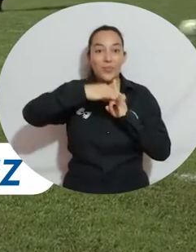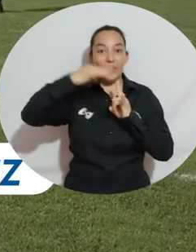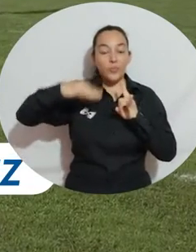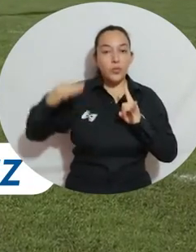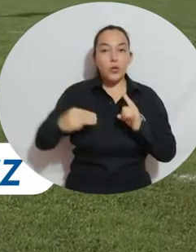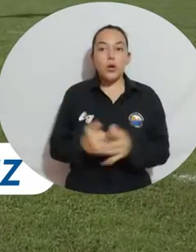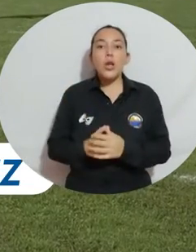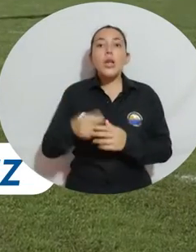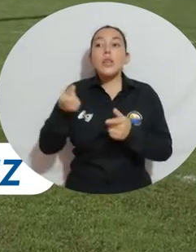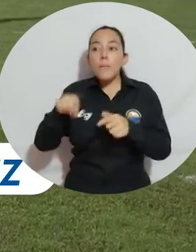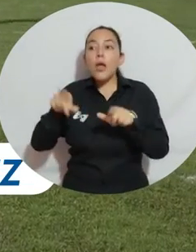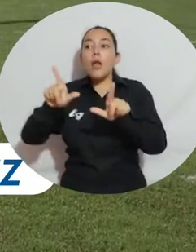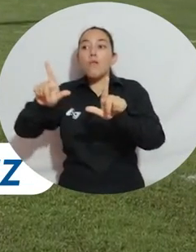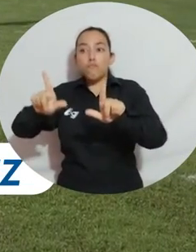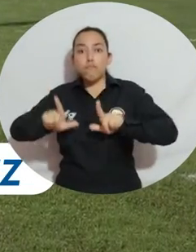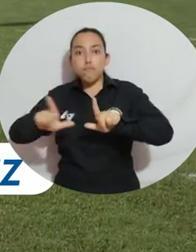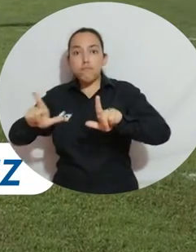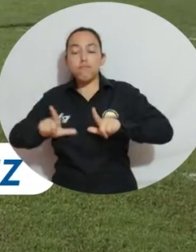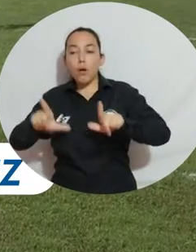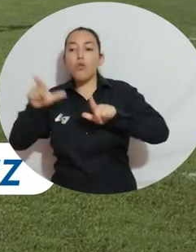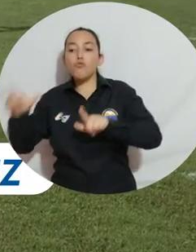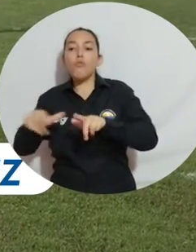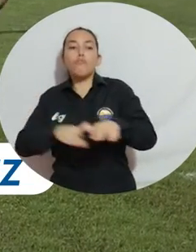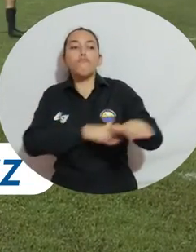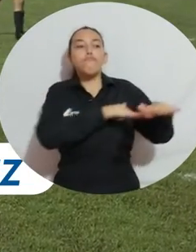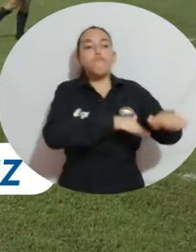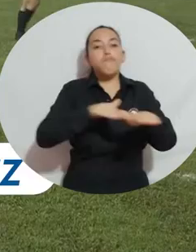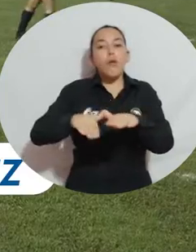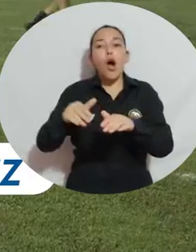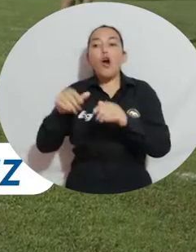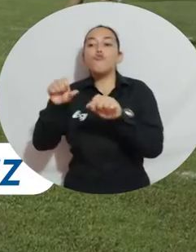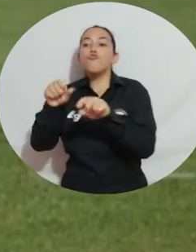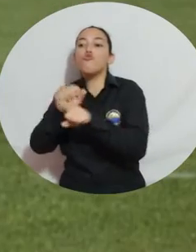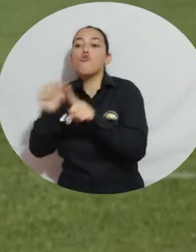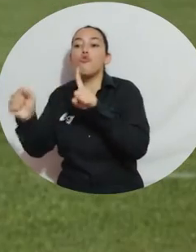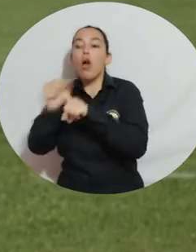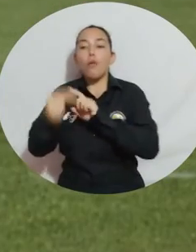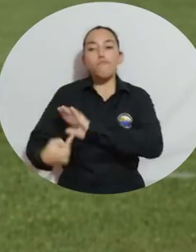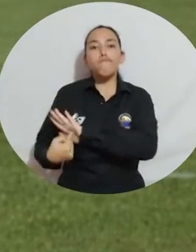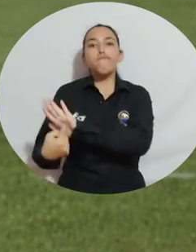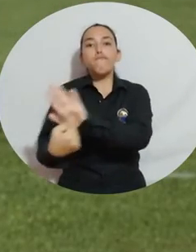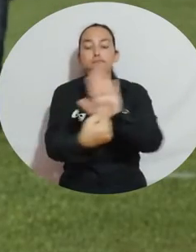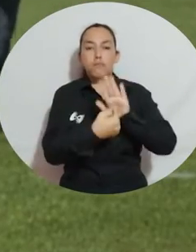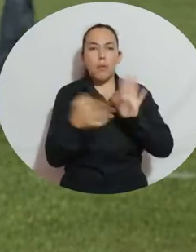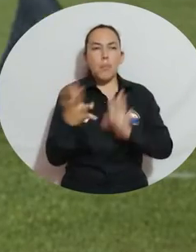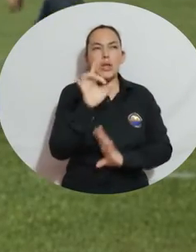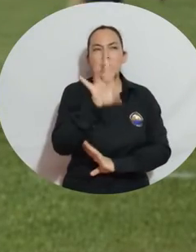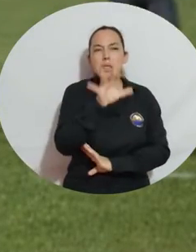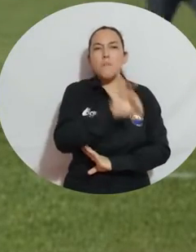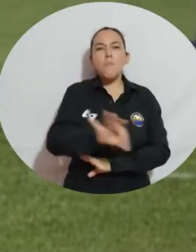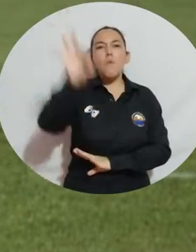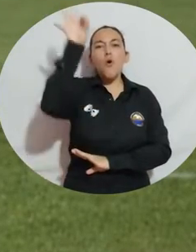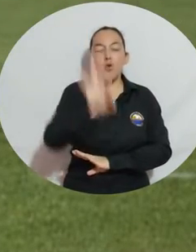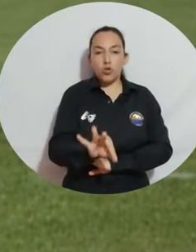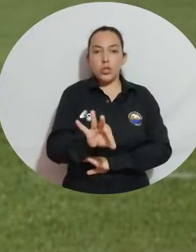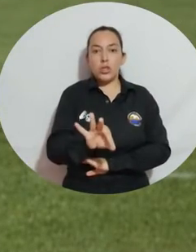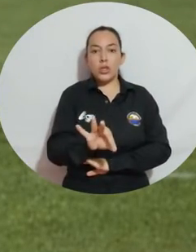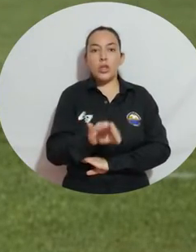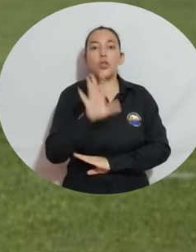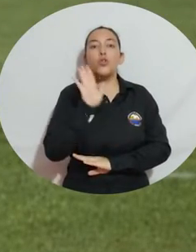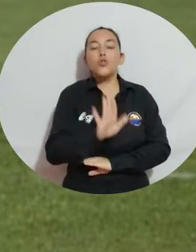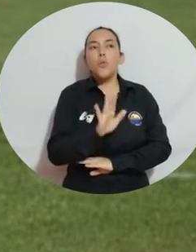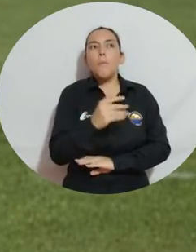Universidad de Magdalena y que sus egresados sean sus representantes en la sociedad. Cerca del 15% de los